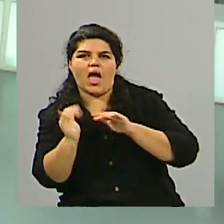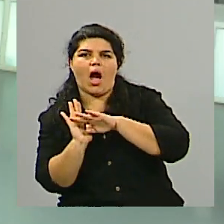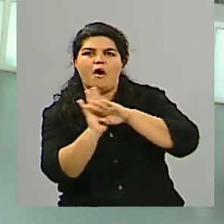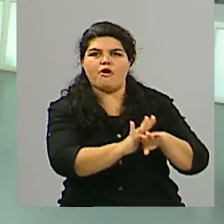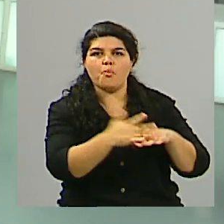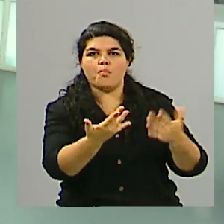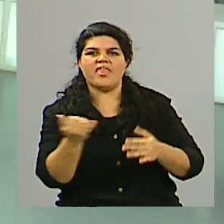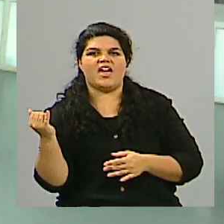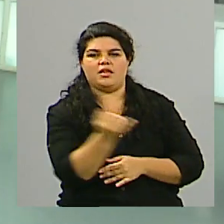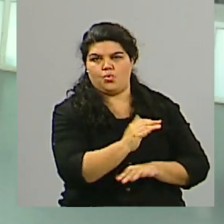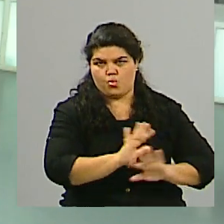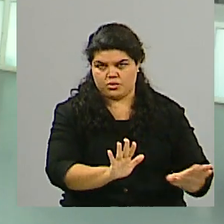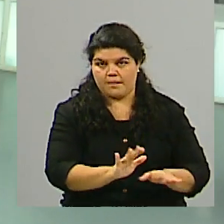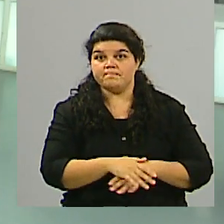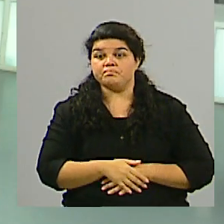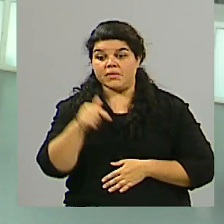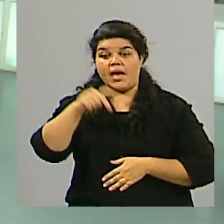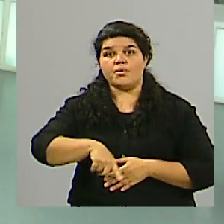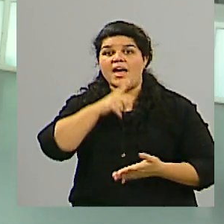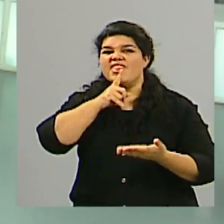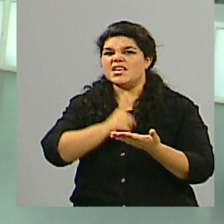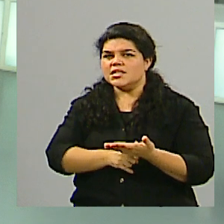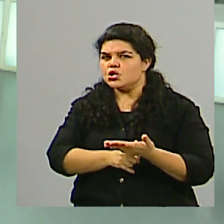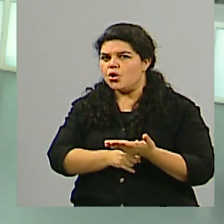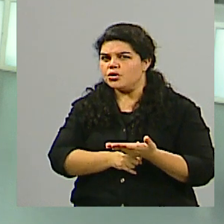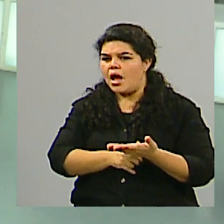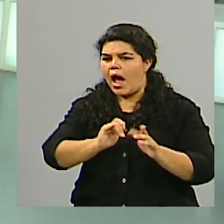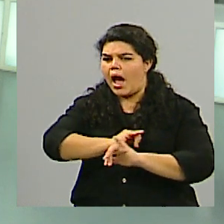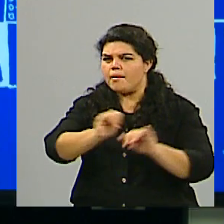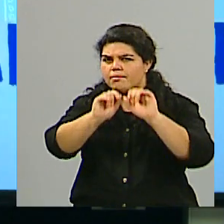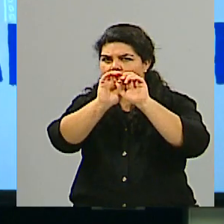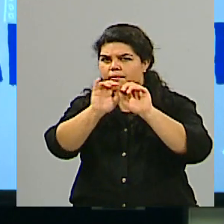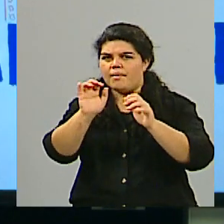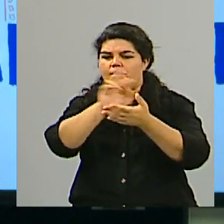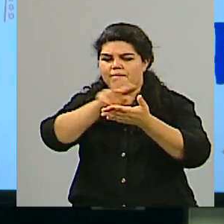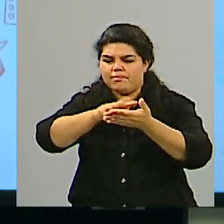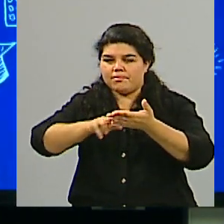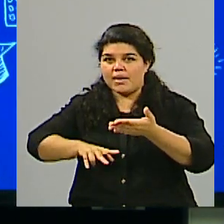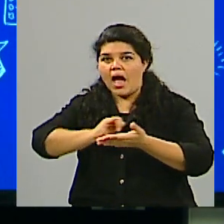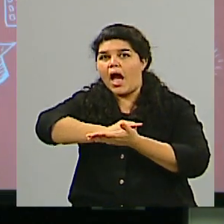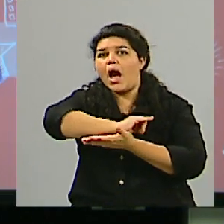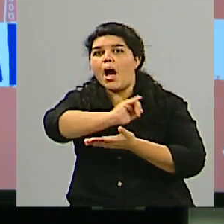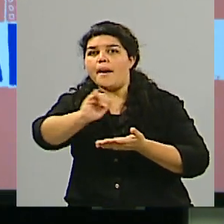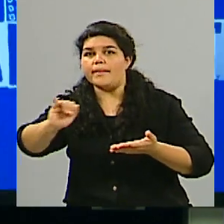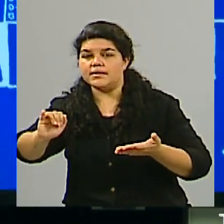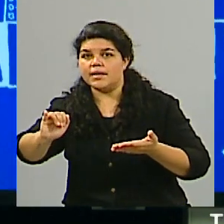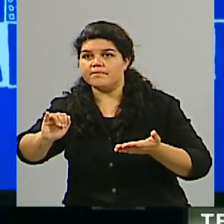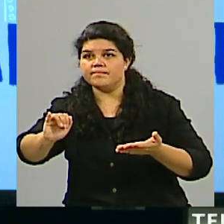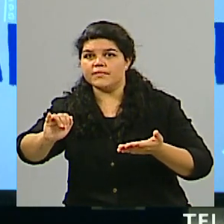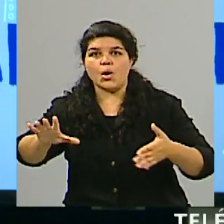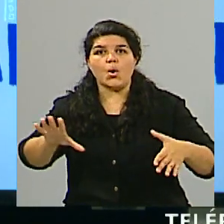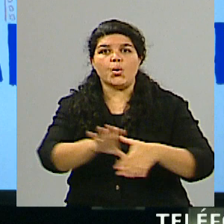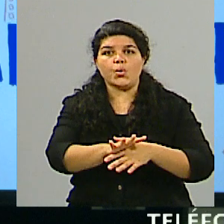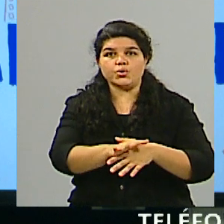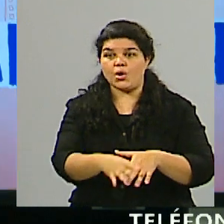esta empieza diciendo que ellos van a analizar, ellos van a aplicar el derecho penal vigente al momento de